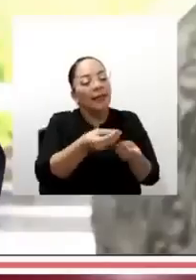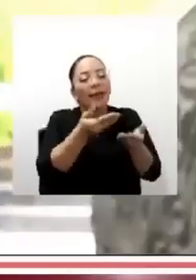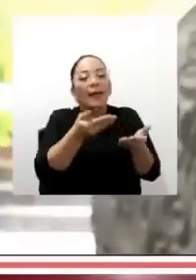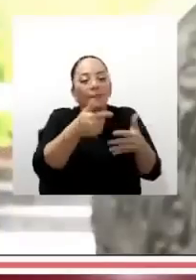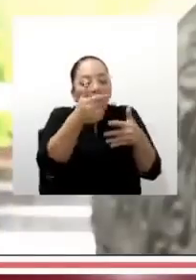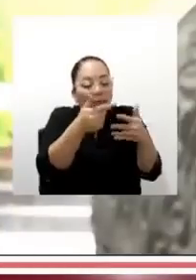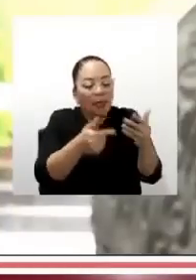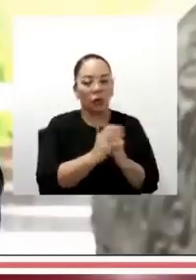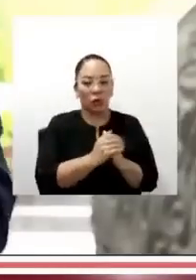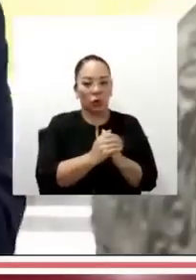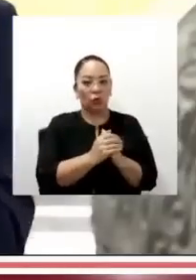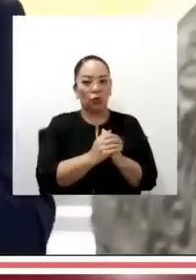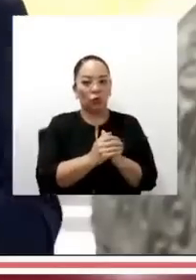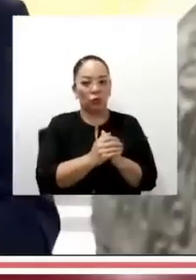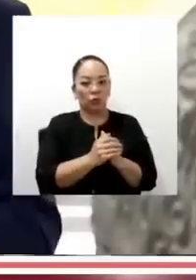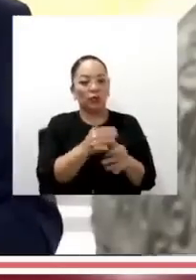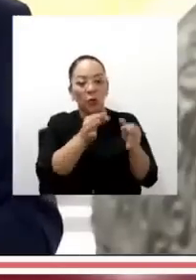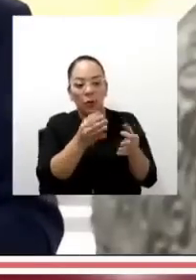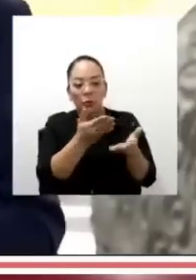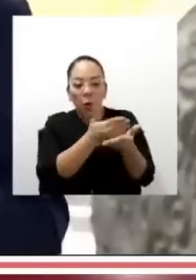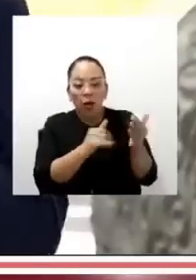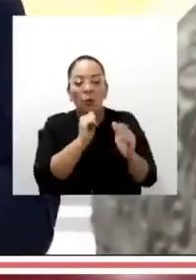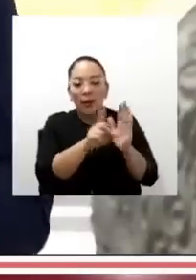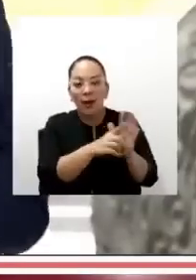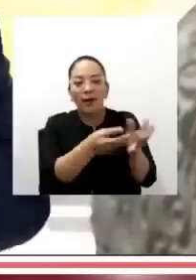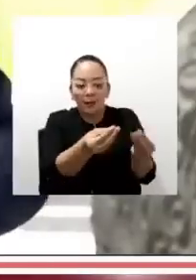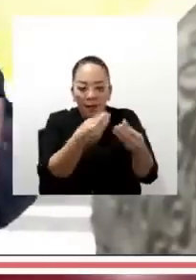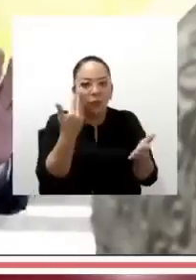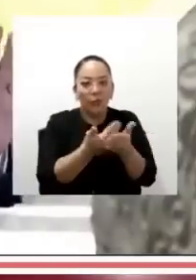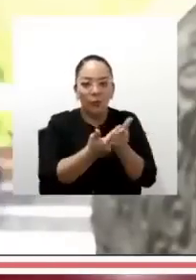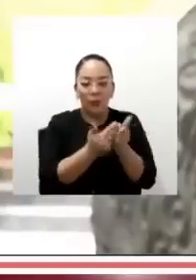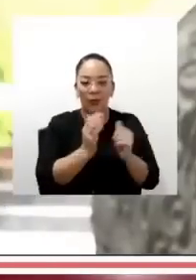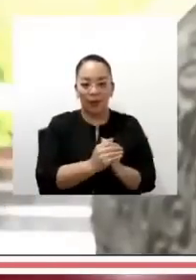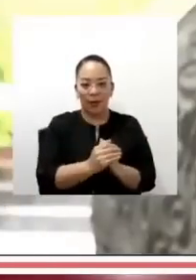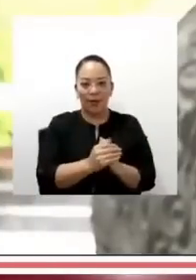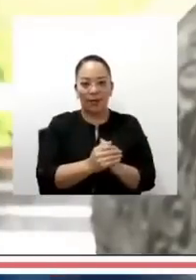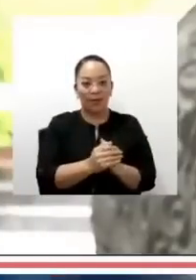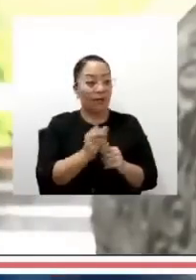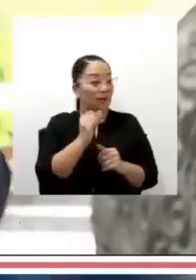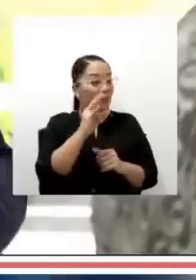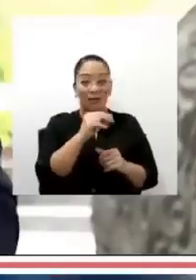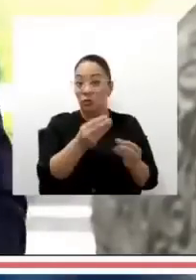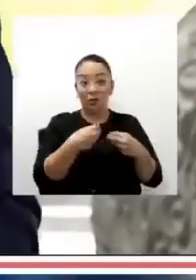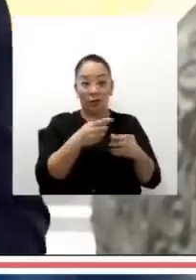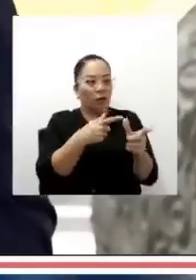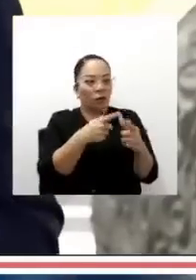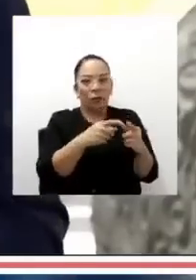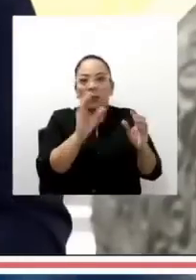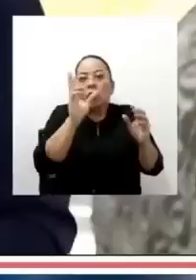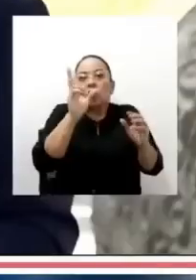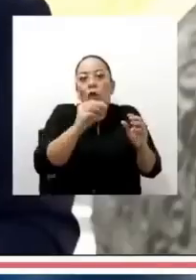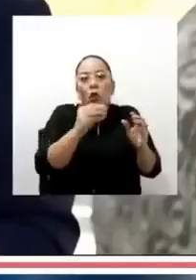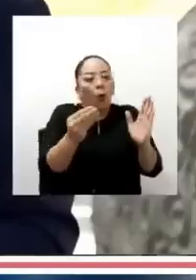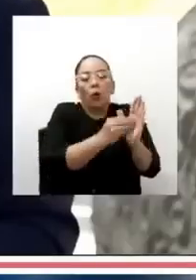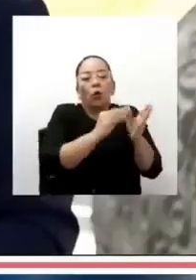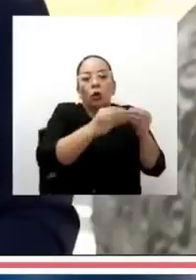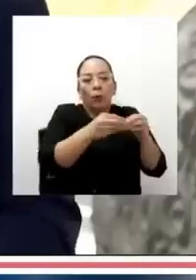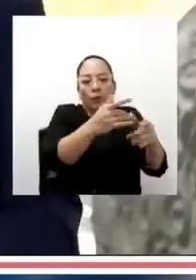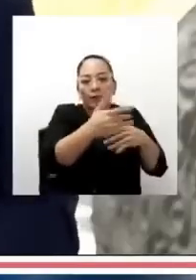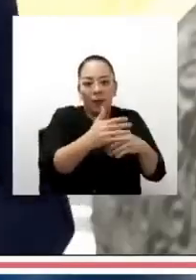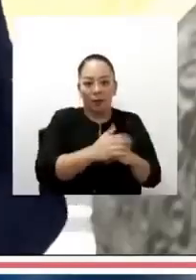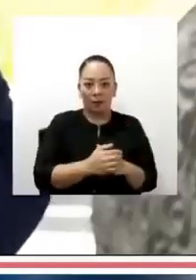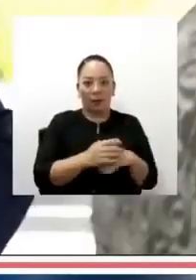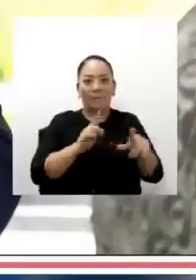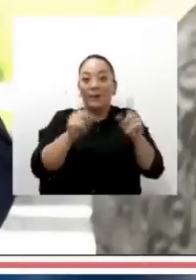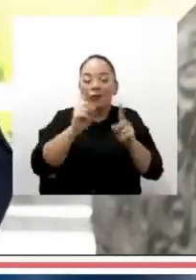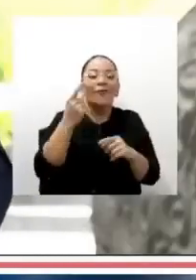juicio por los que usted considera que hay alguna ilegalidad, y mientras tanto ni siquiera le asignamos un número de expediente. De acuerdo. Pero no, lo agarran y ya de